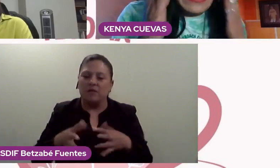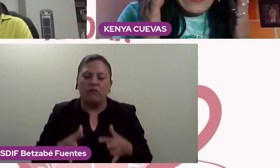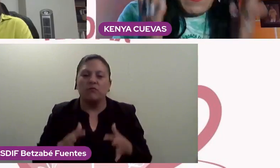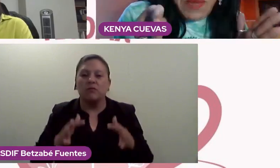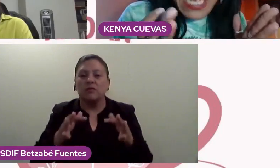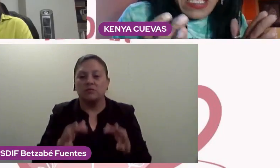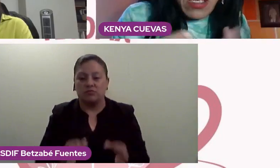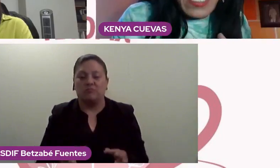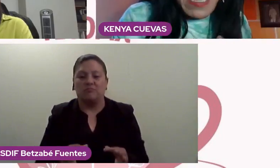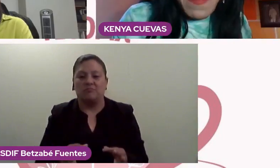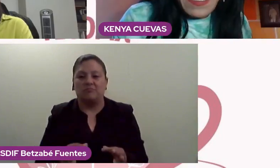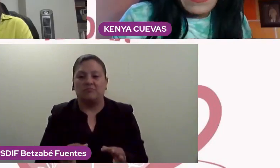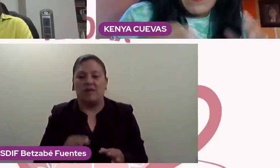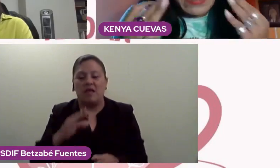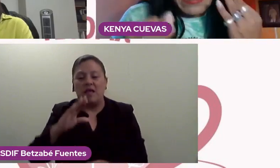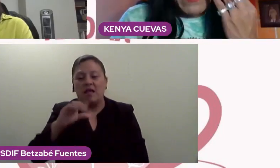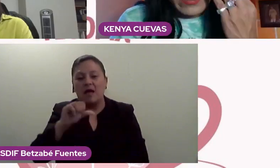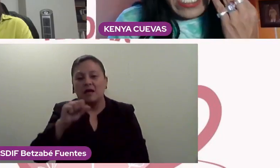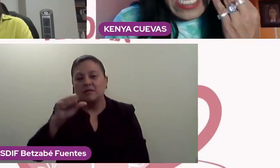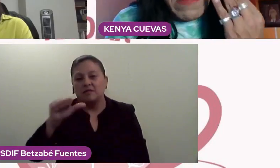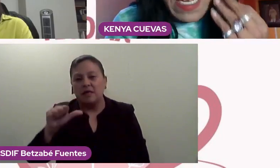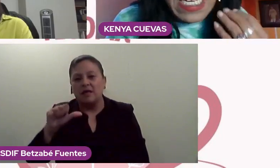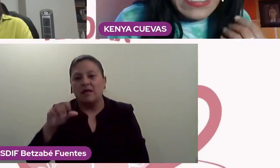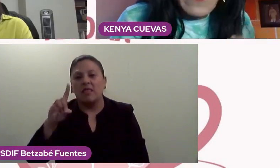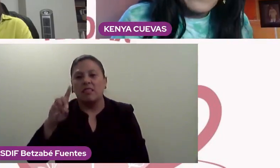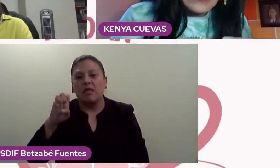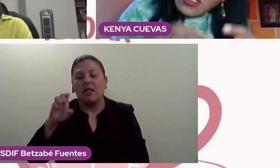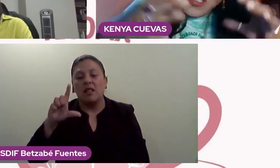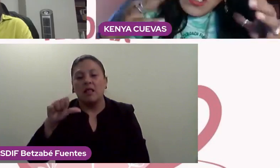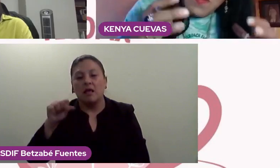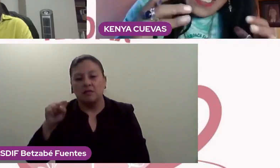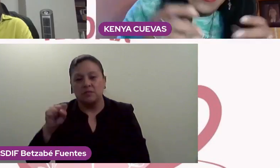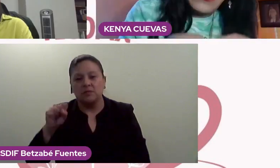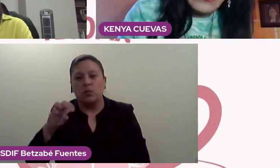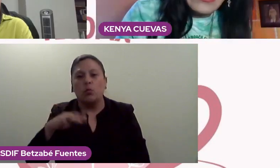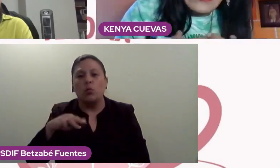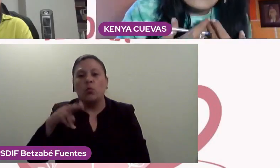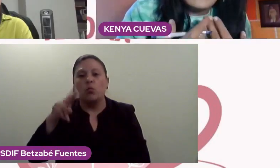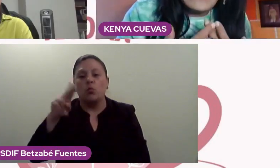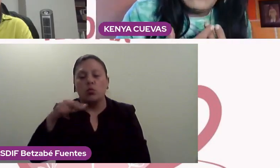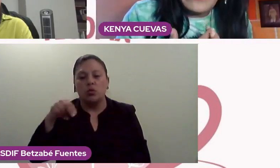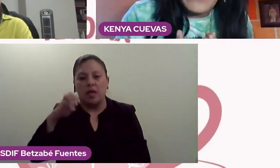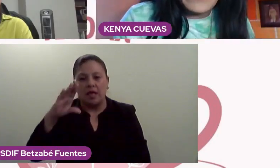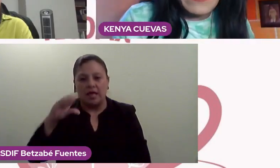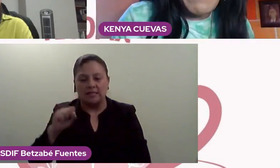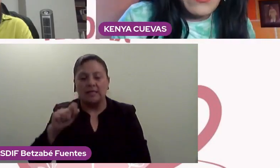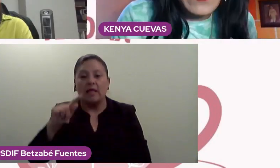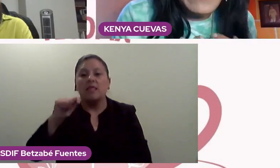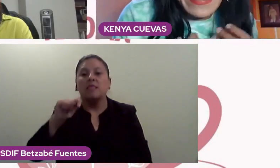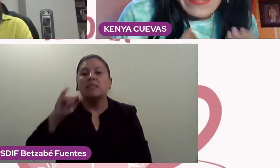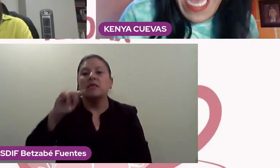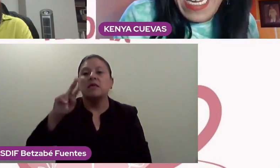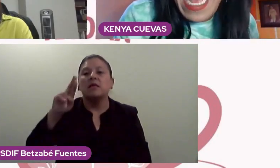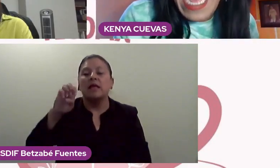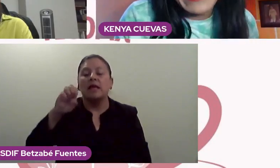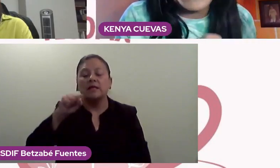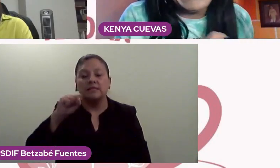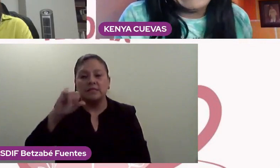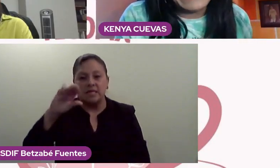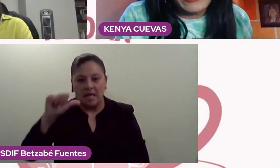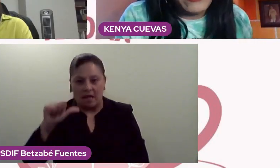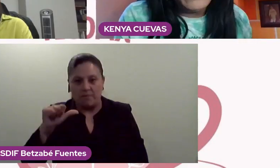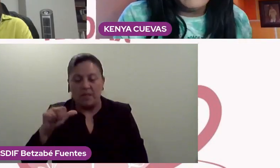donde este espacio de albergue, porque tenemos 3 albergues, estos espacios les brinda un acompañamiento integral a